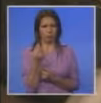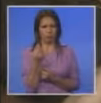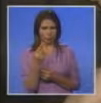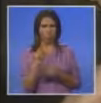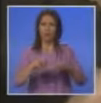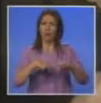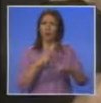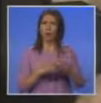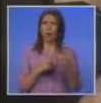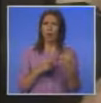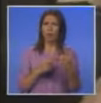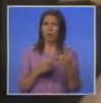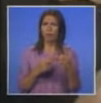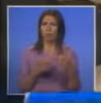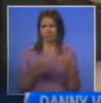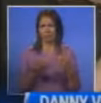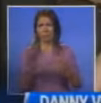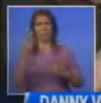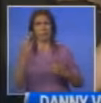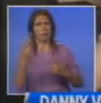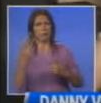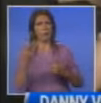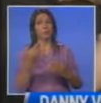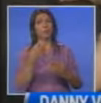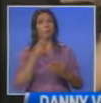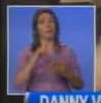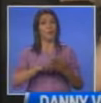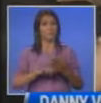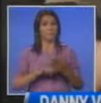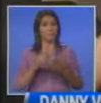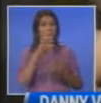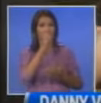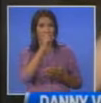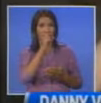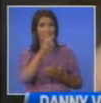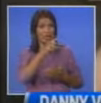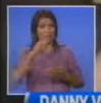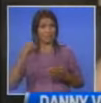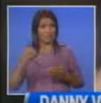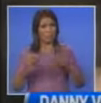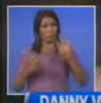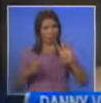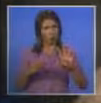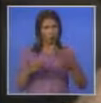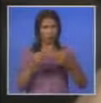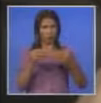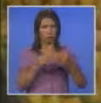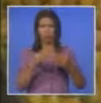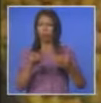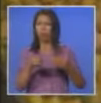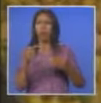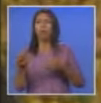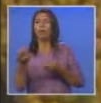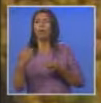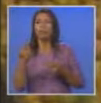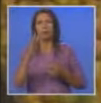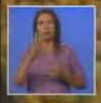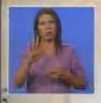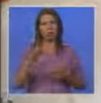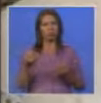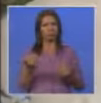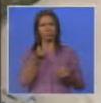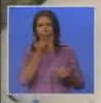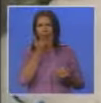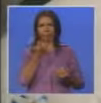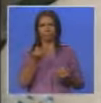más. La naranja se encuentra el 100 a $4 y lo están vendiendo a 5. Ya encontramos 3 andenes en que están cometiendo esa irregularidad. Los contraventores aseguraban